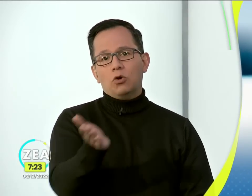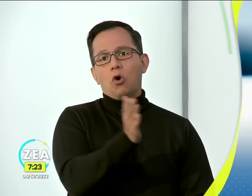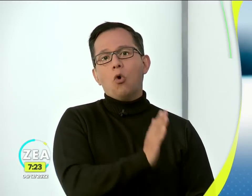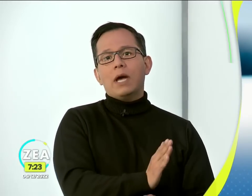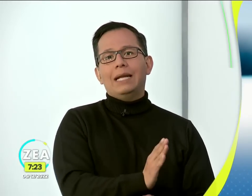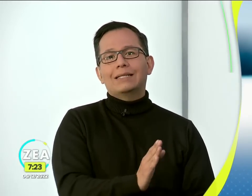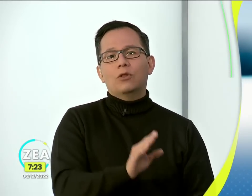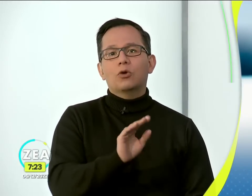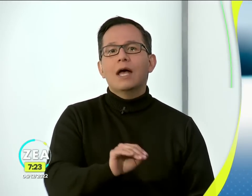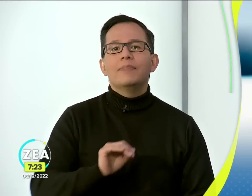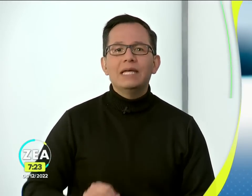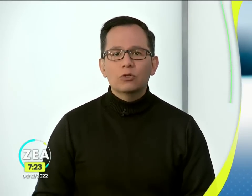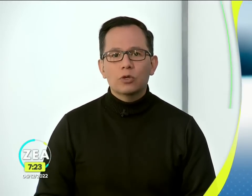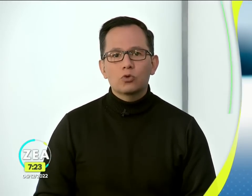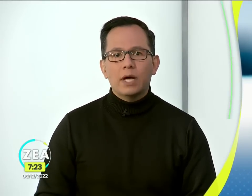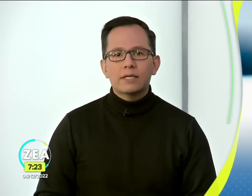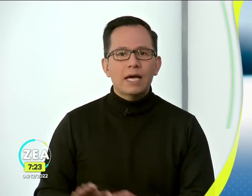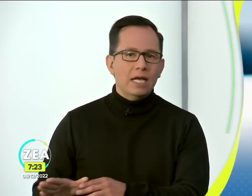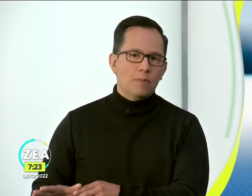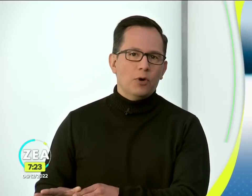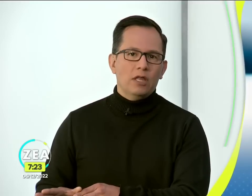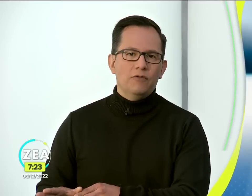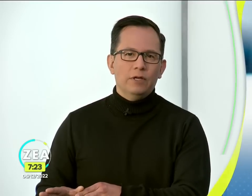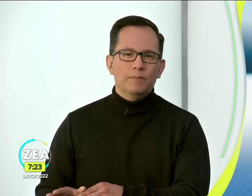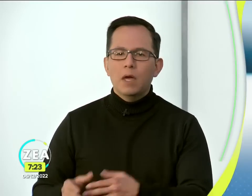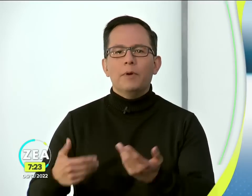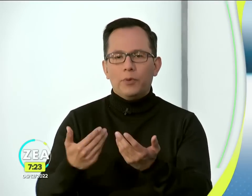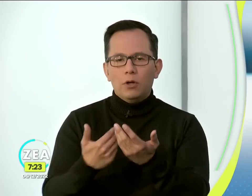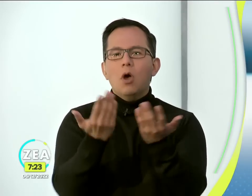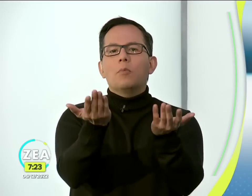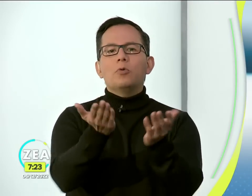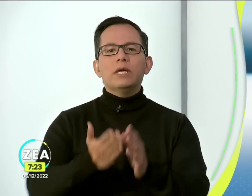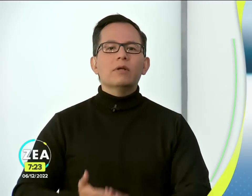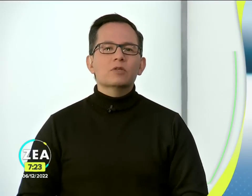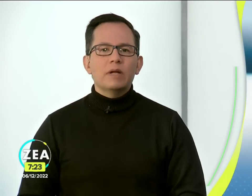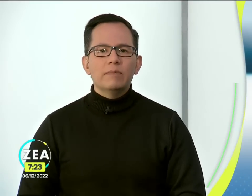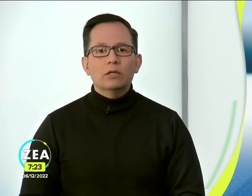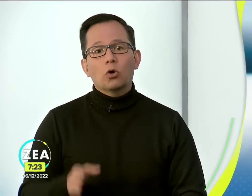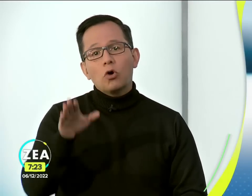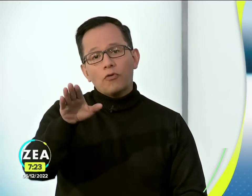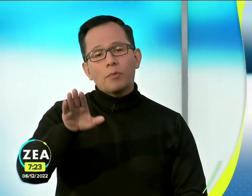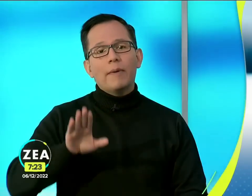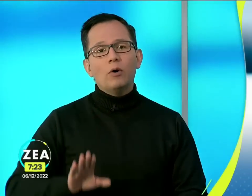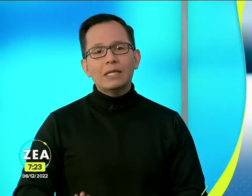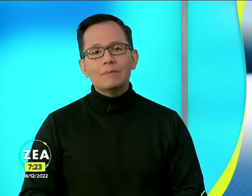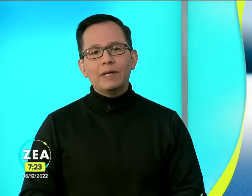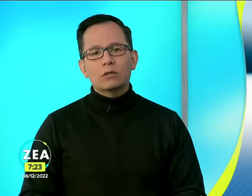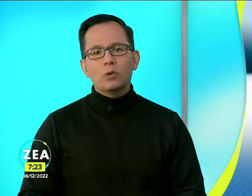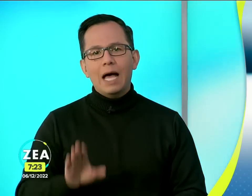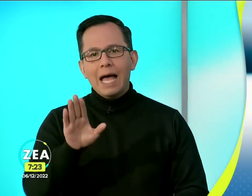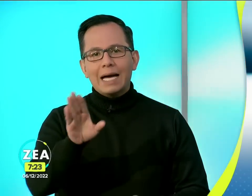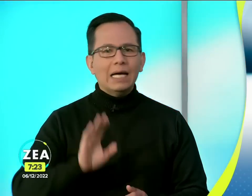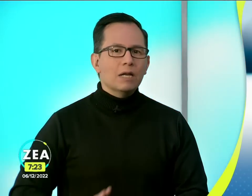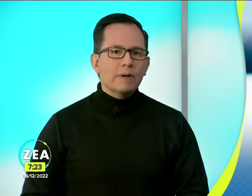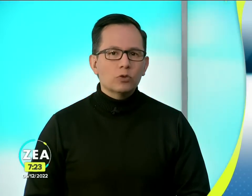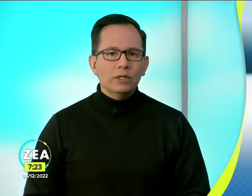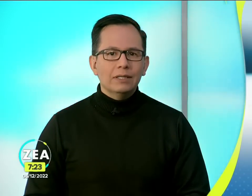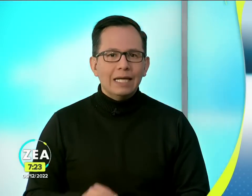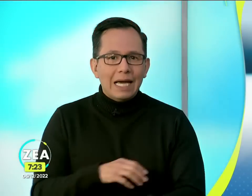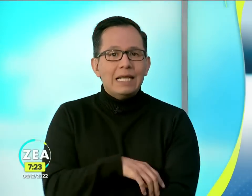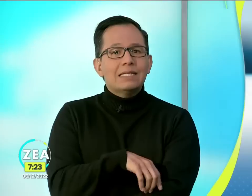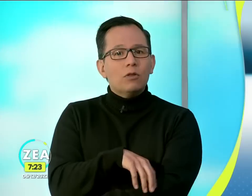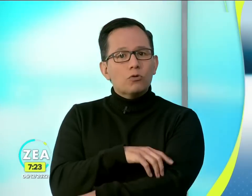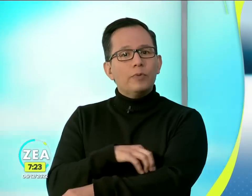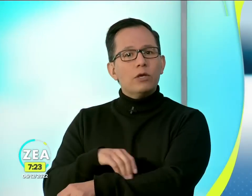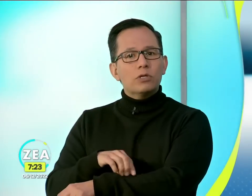calefacción o un calentador dentro de su casa en época de frío pero bueno volviendo al experimento conforme bajó la temperatura galagher pasó